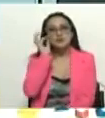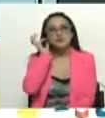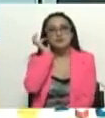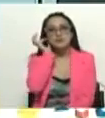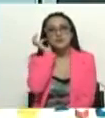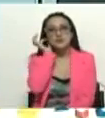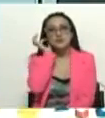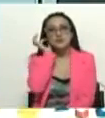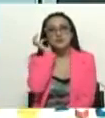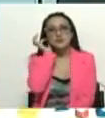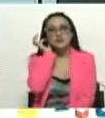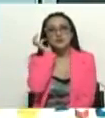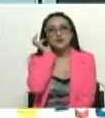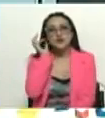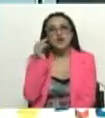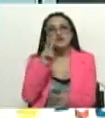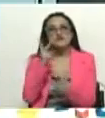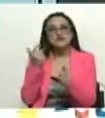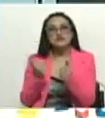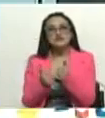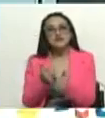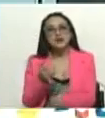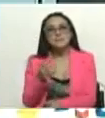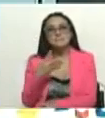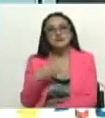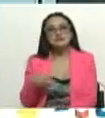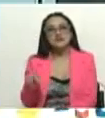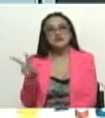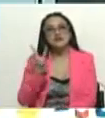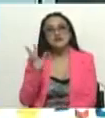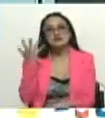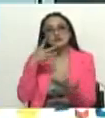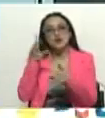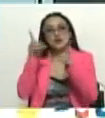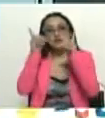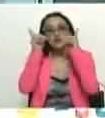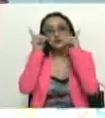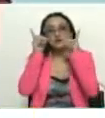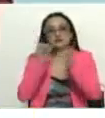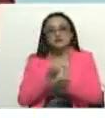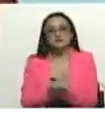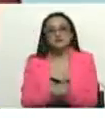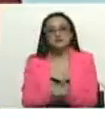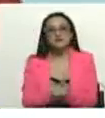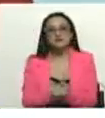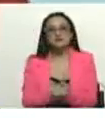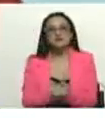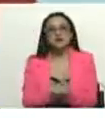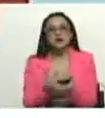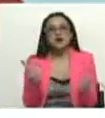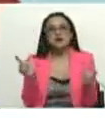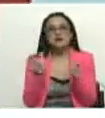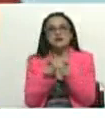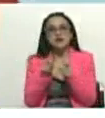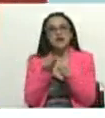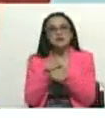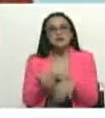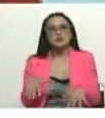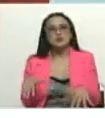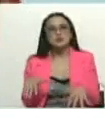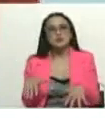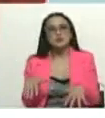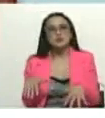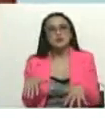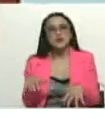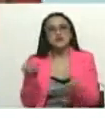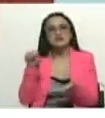Interviene en este momento la vicepresidenta ejecutiva de la República, doctora Delcy Rodríguez, en el encuentro con las estructuras de